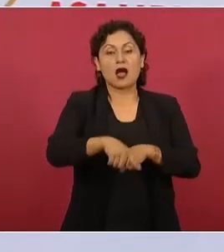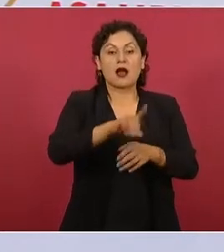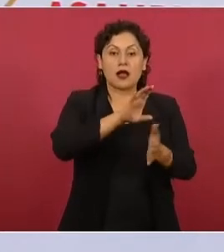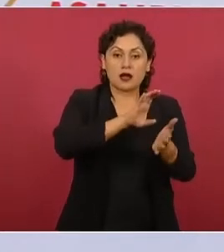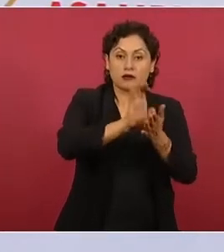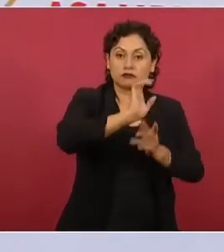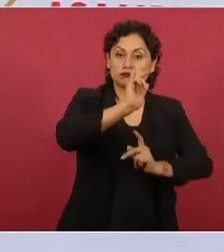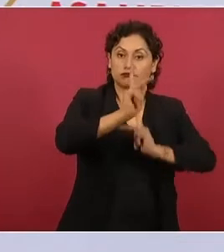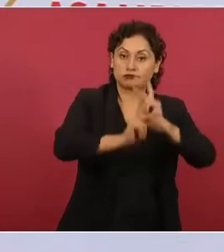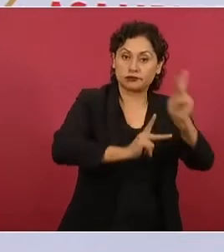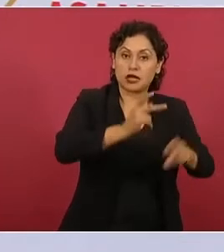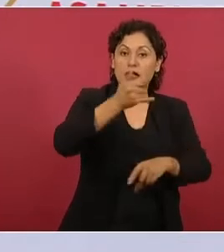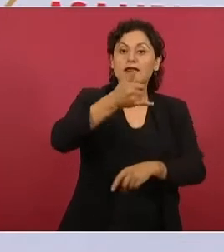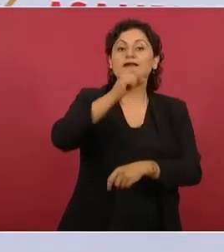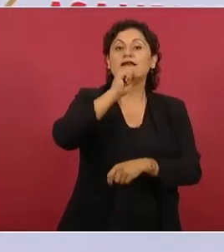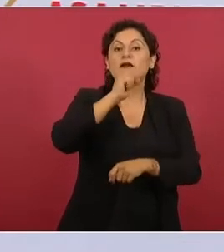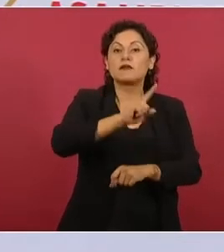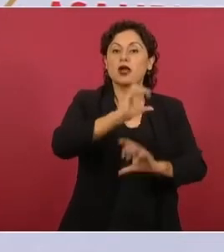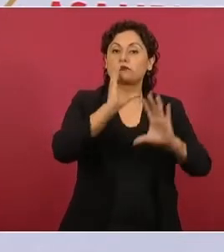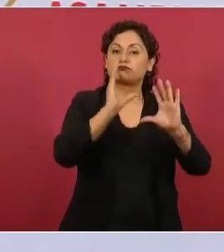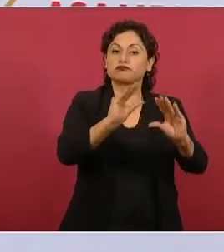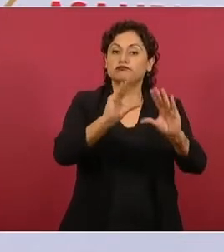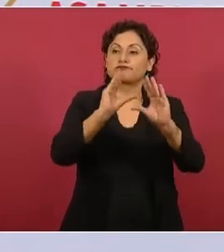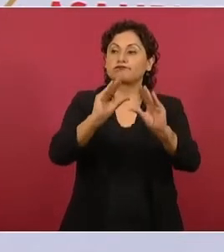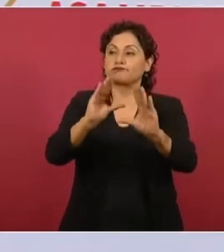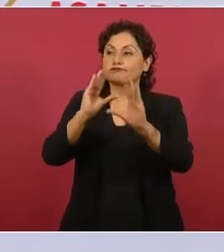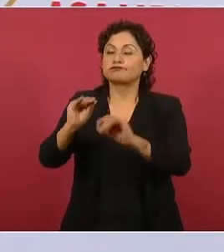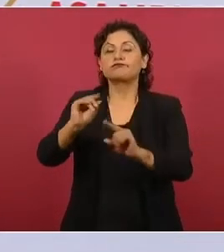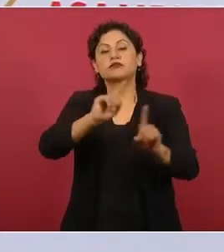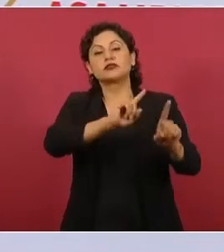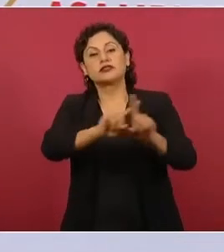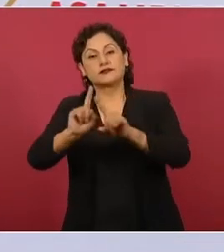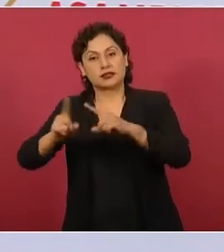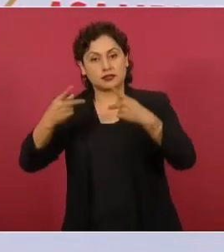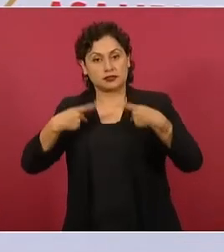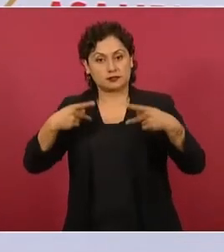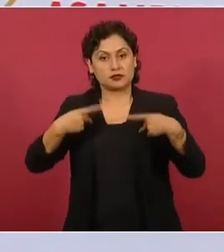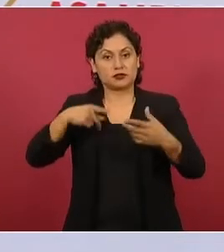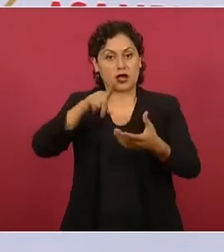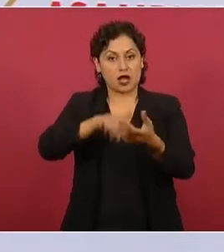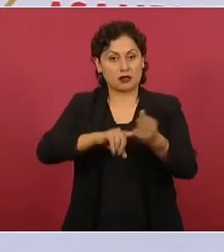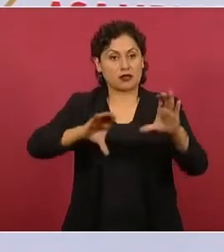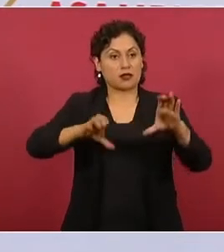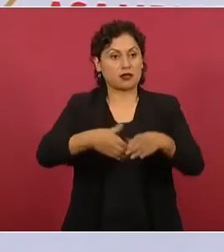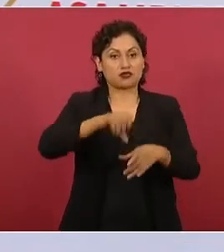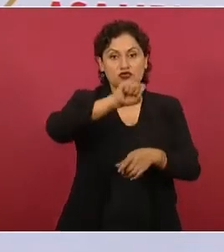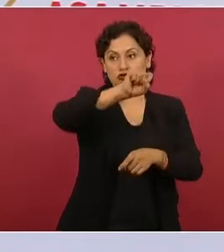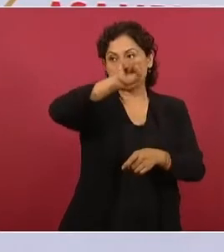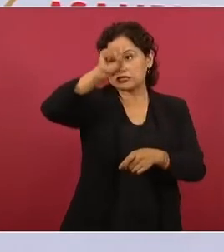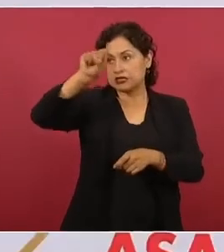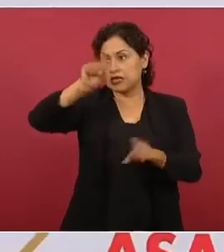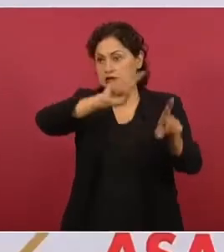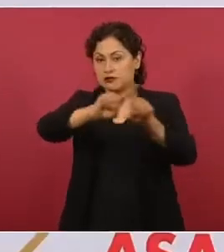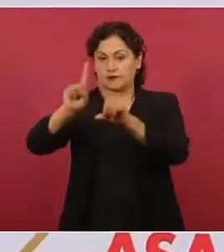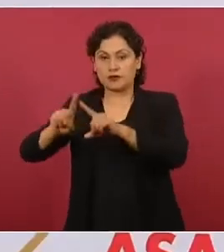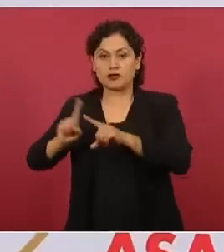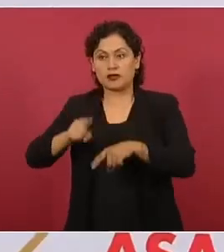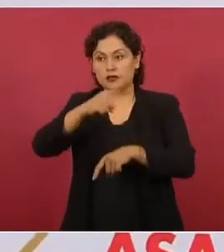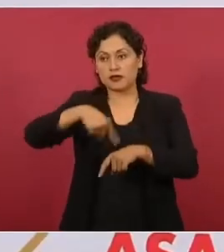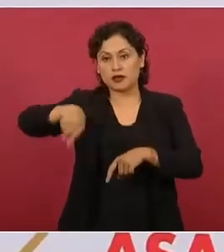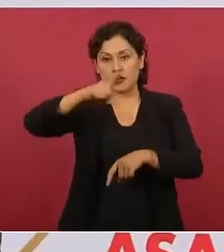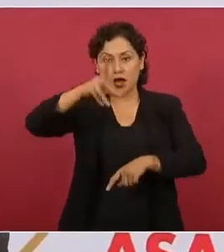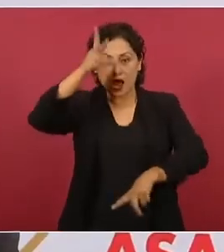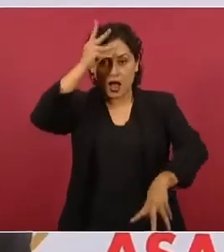acreditación de muchos compañeros y compañeras deseosos en todas las organizaciones sindicales de formarse como asesor